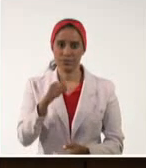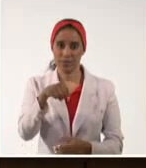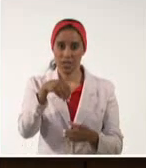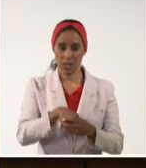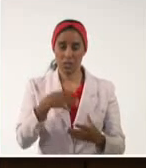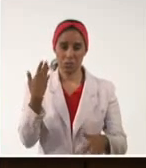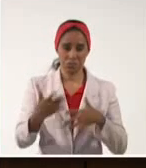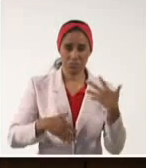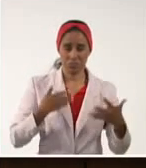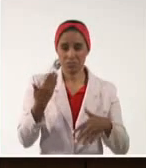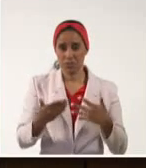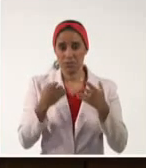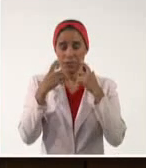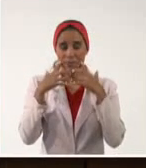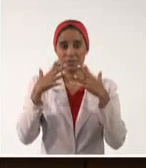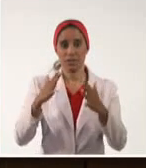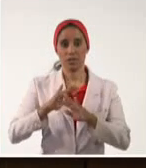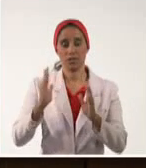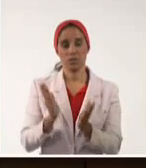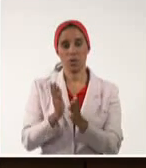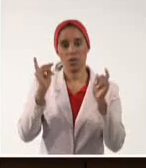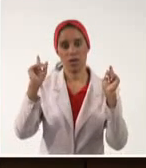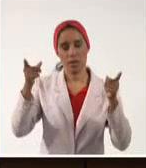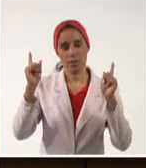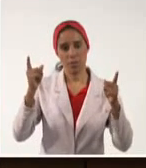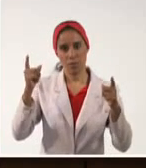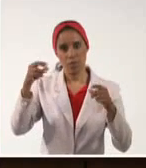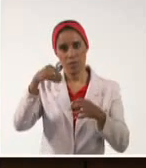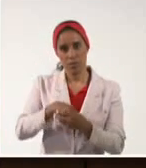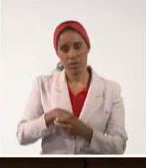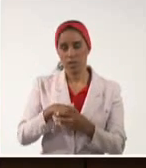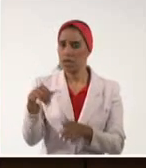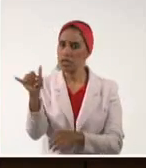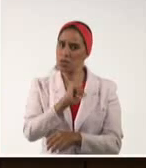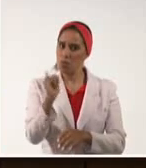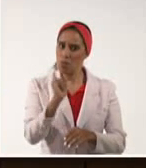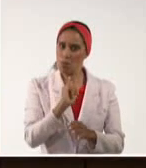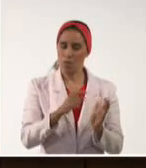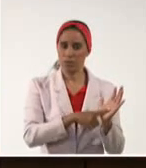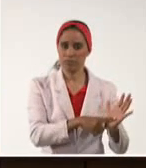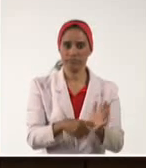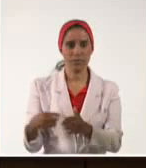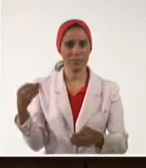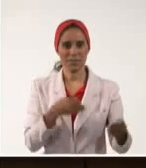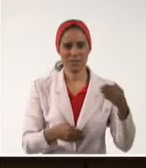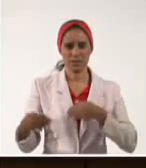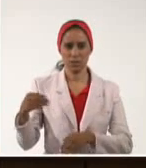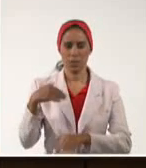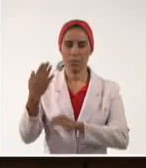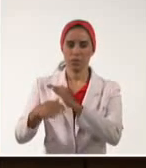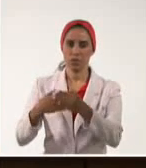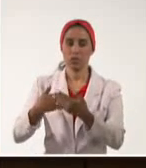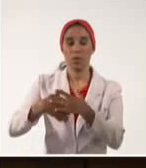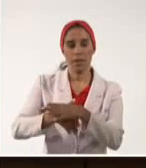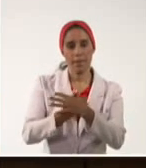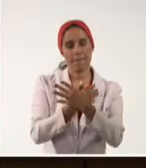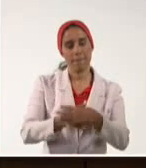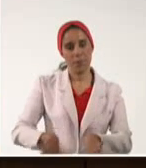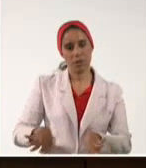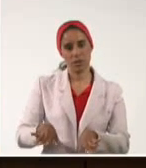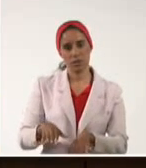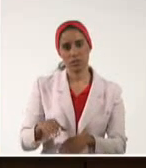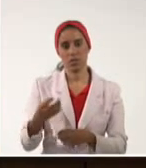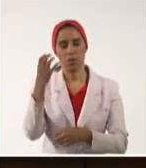constructivo en la política exterior se reflejó también con la participación en el proceso de paz entre el Gobierno de Colombia y